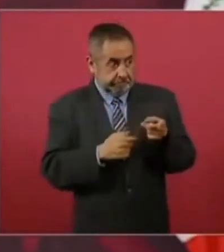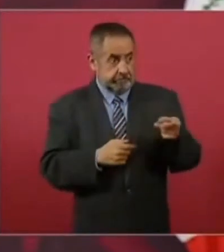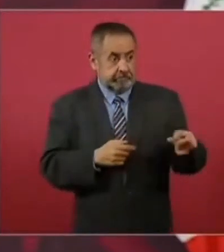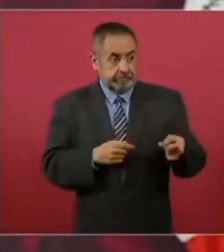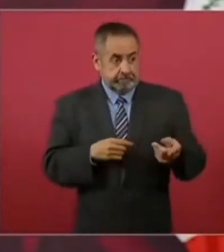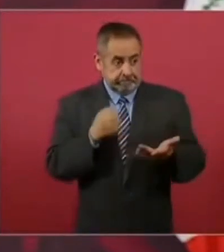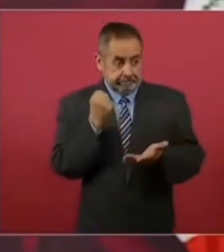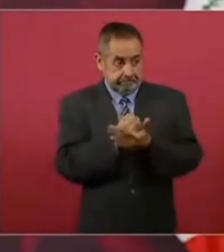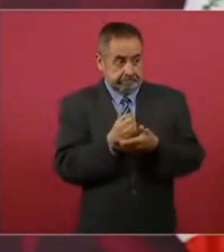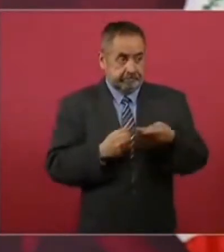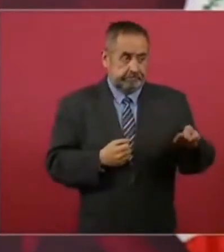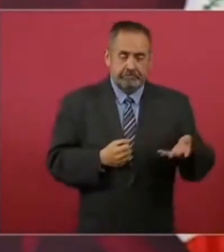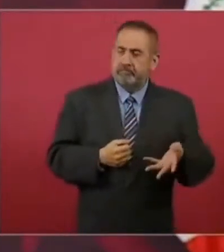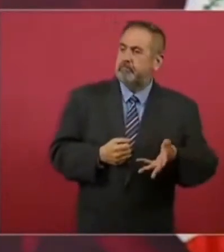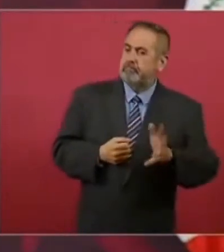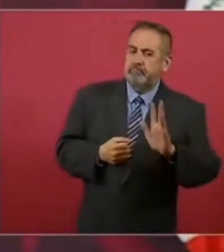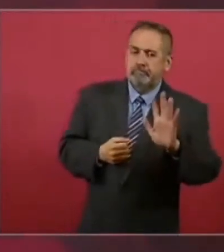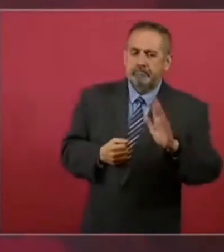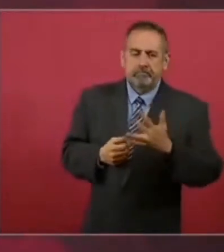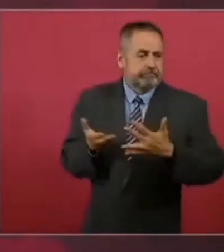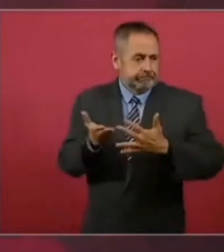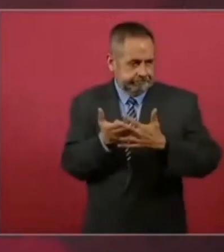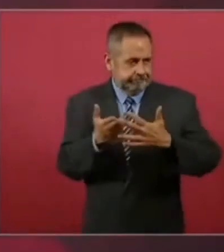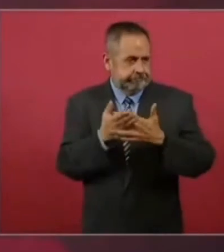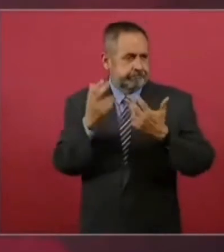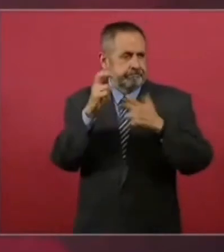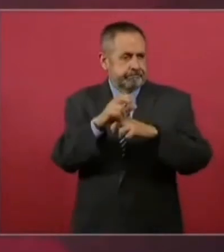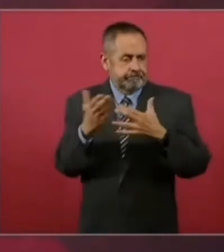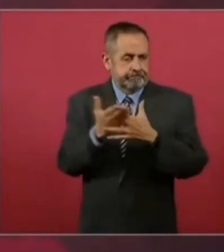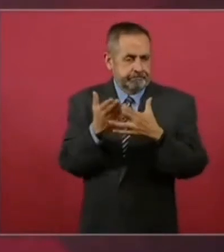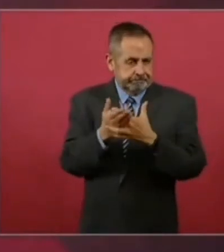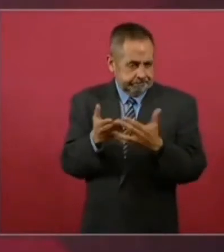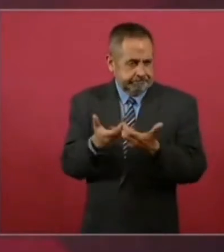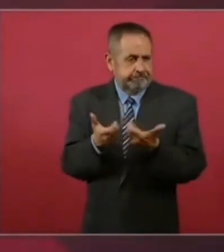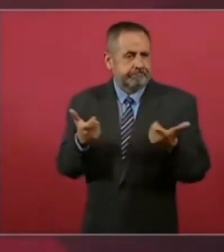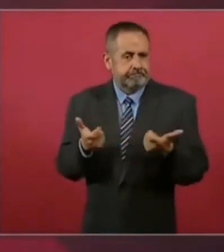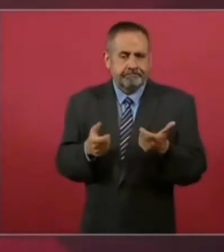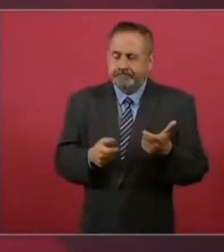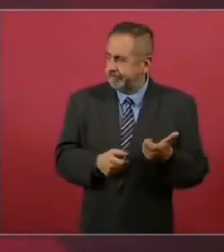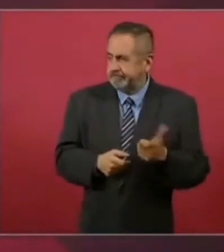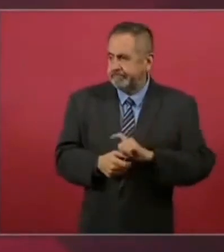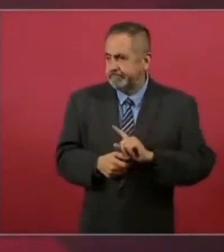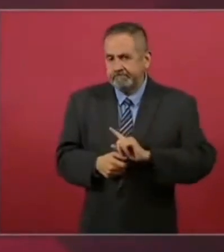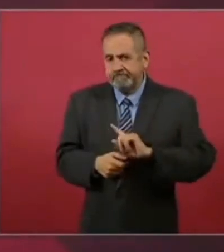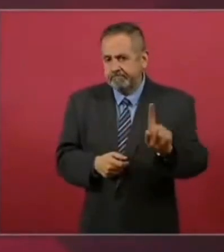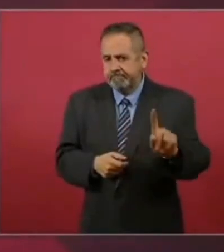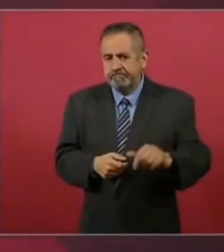de utilidad compartida con empresas.